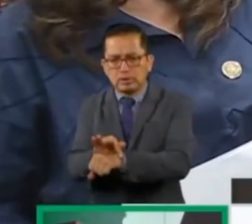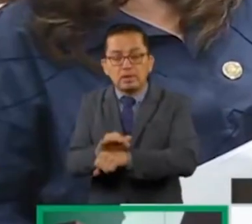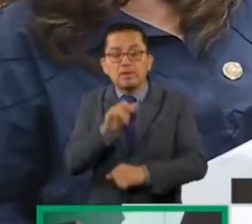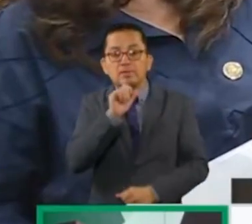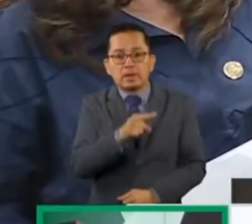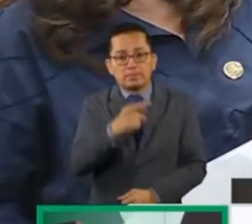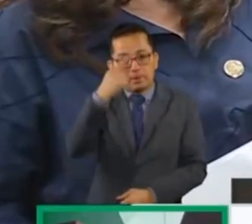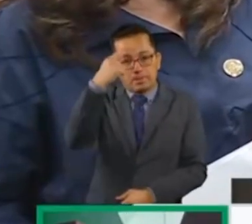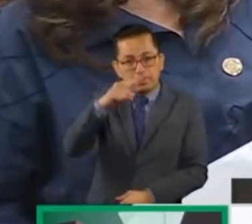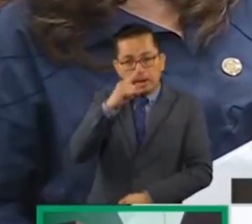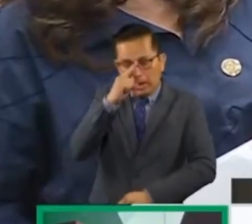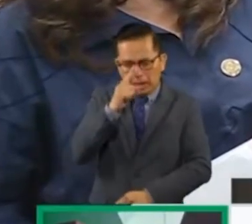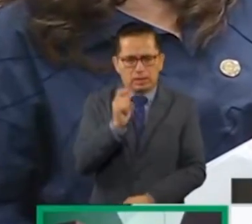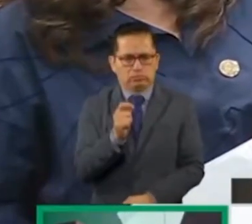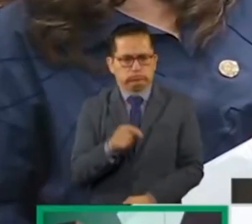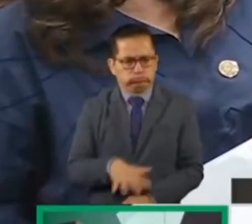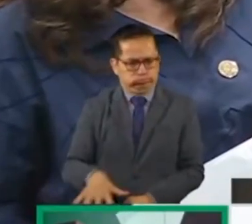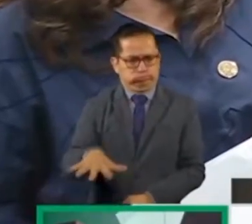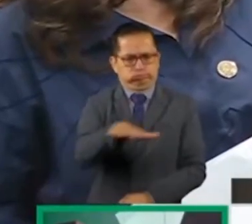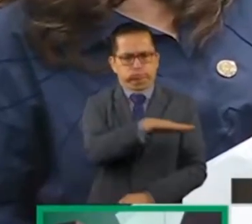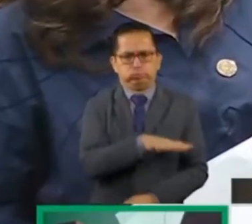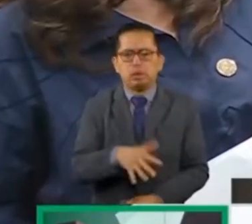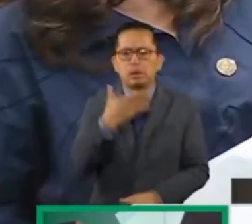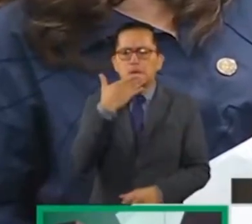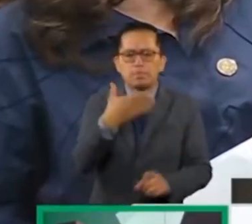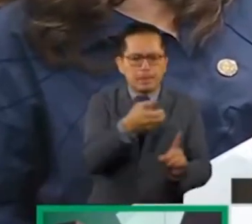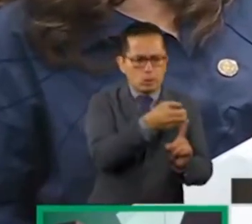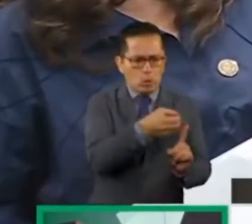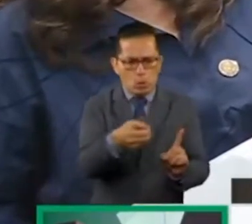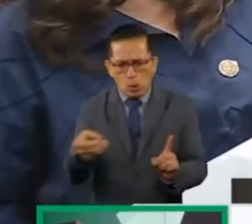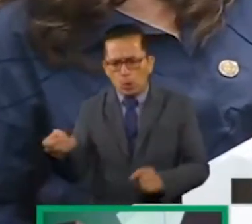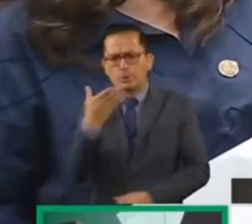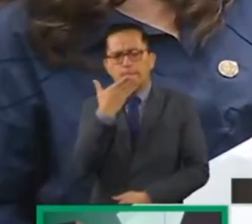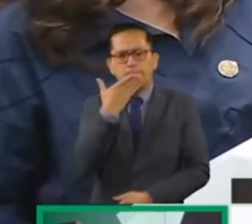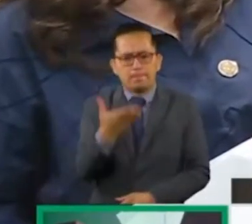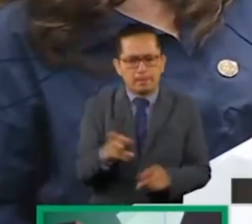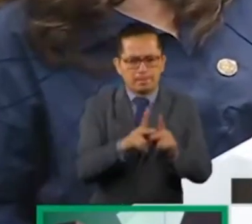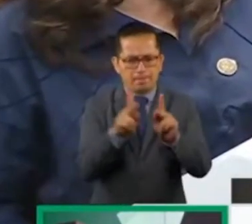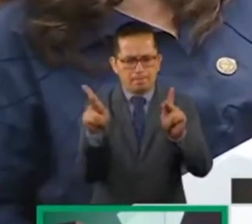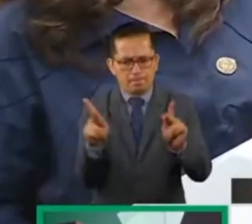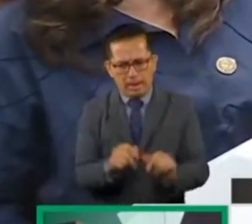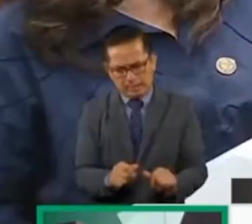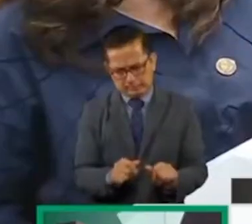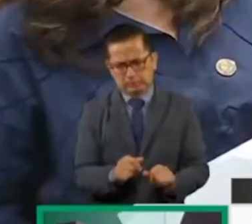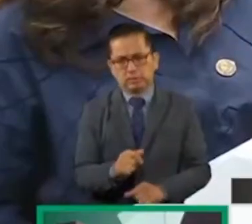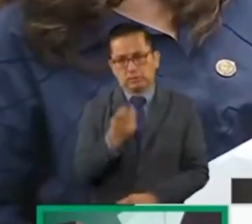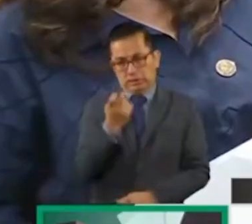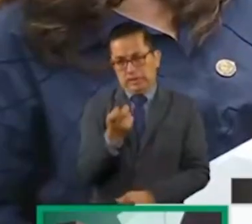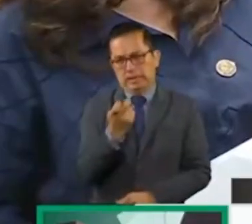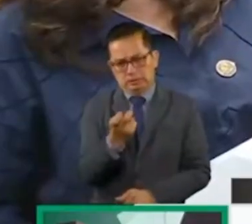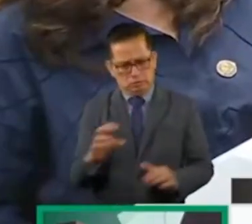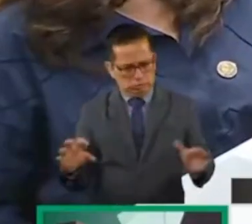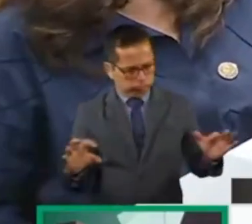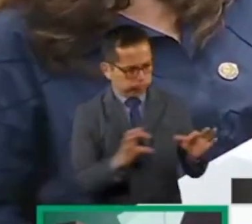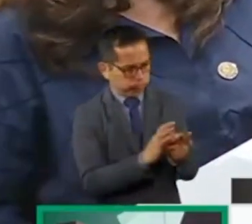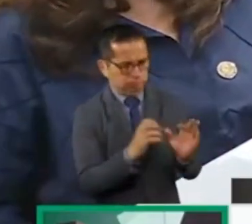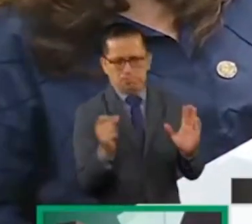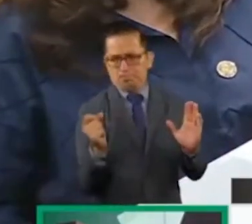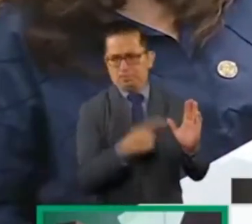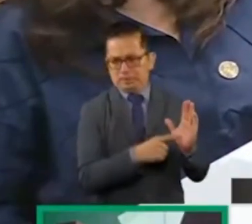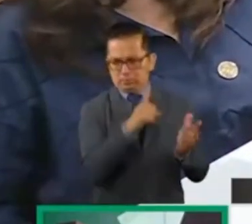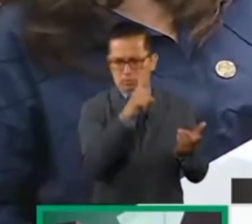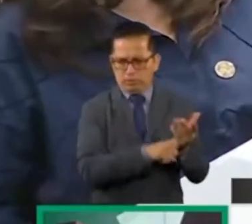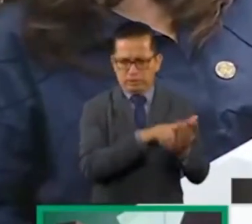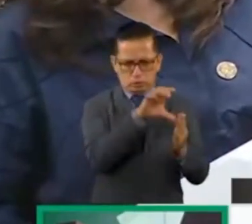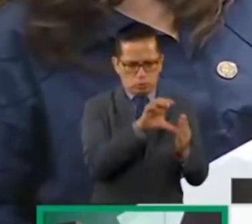generación y preservación del orden público y la paz social, de conformidad con lo previsto en esta